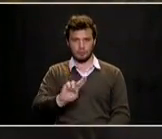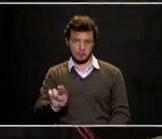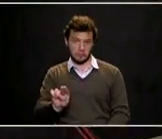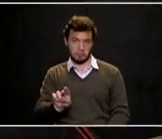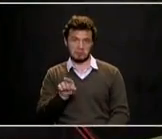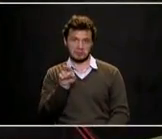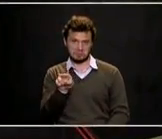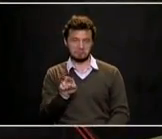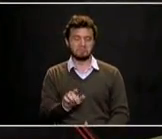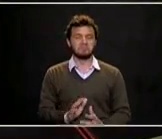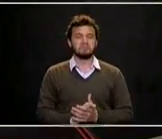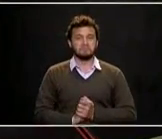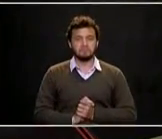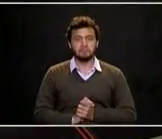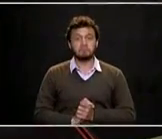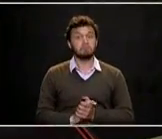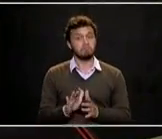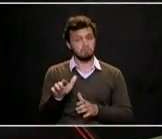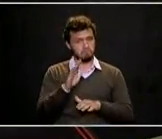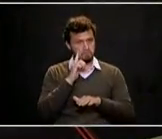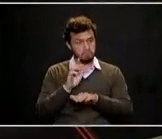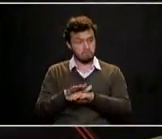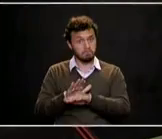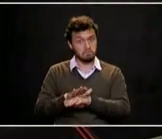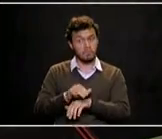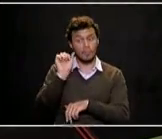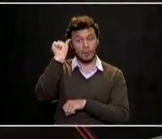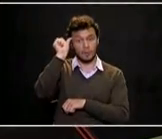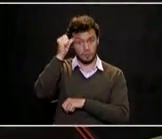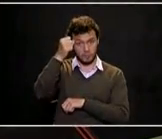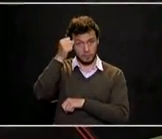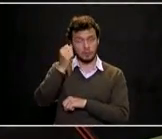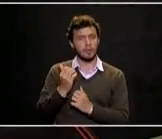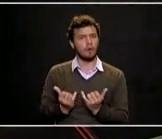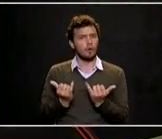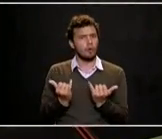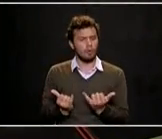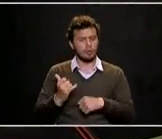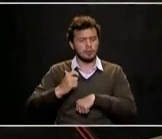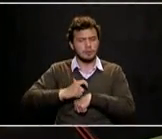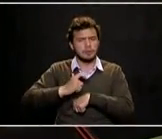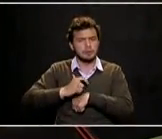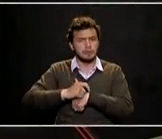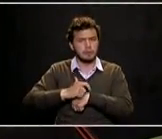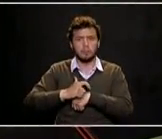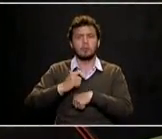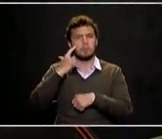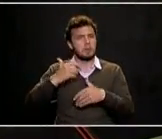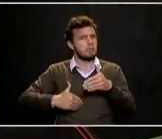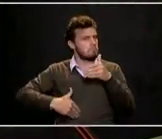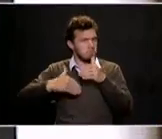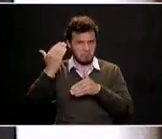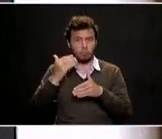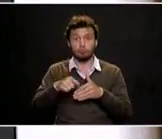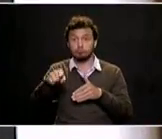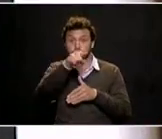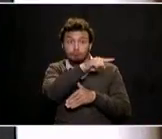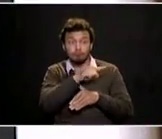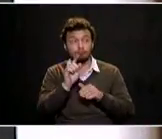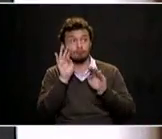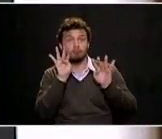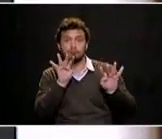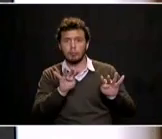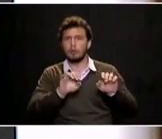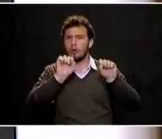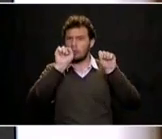Vos. Recordemos, Fernando, que podemos estar todo el tiempo realizando nuestros comentarios a través de la siguiente